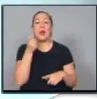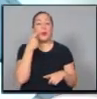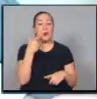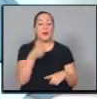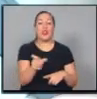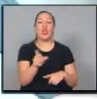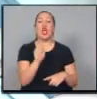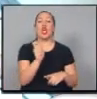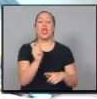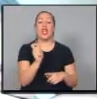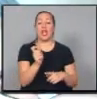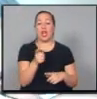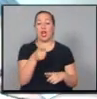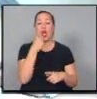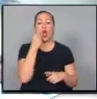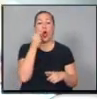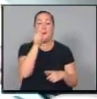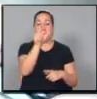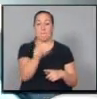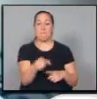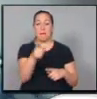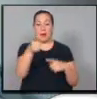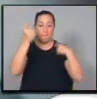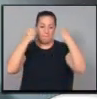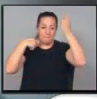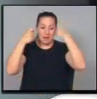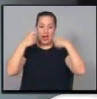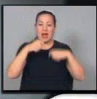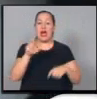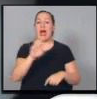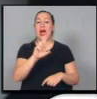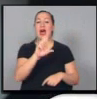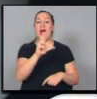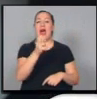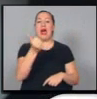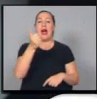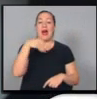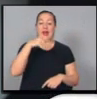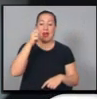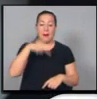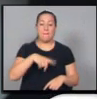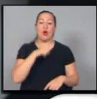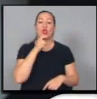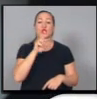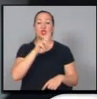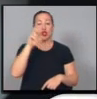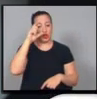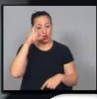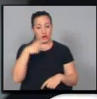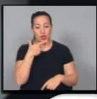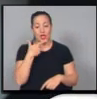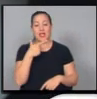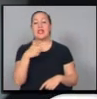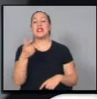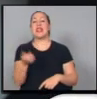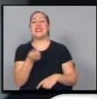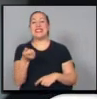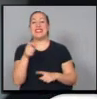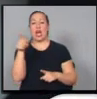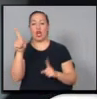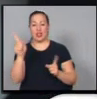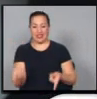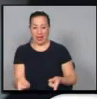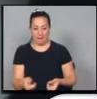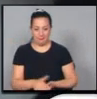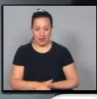este hombre paraguayo, Ramón Fernández Torres, y el yerno del empresario. Ahí